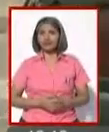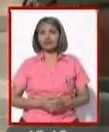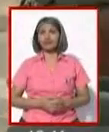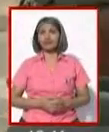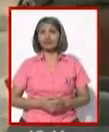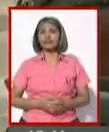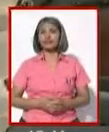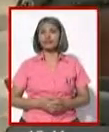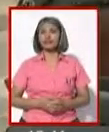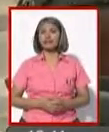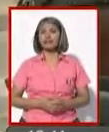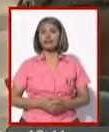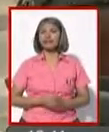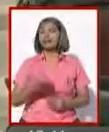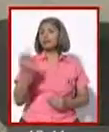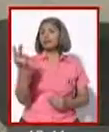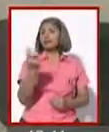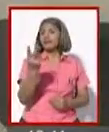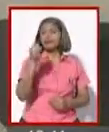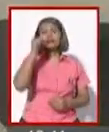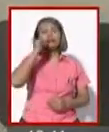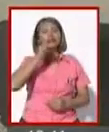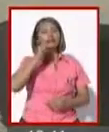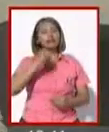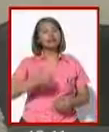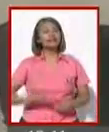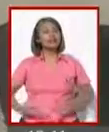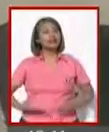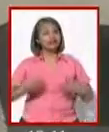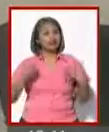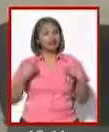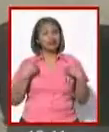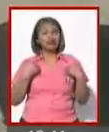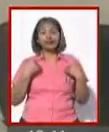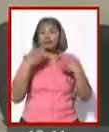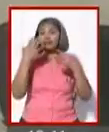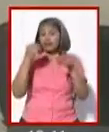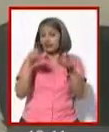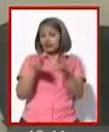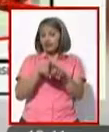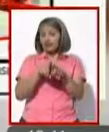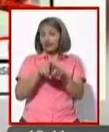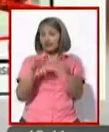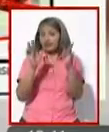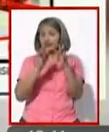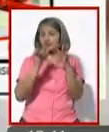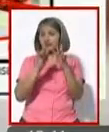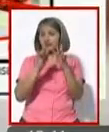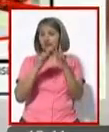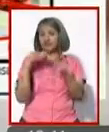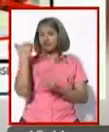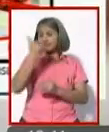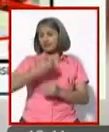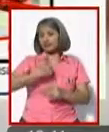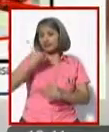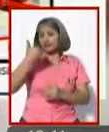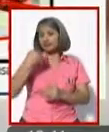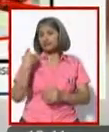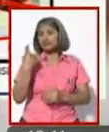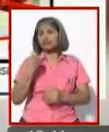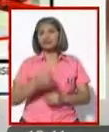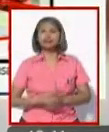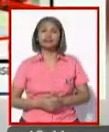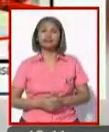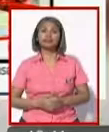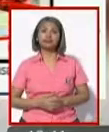la vida y con la hermana también. La hermana tenía una comunicación permanente vía WhatsApp que